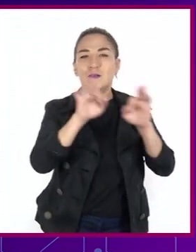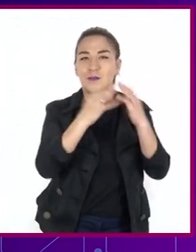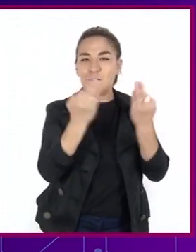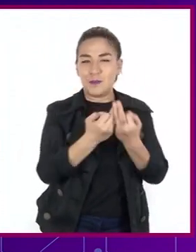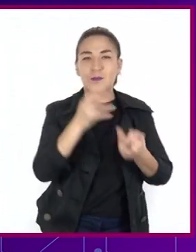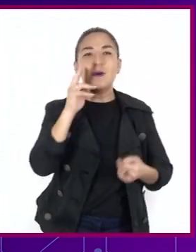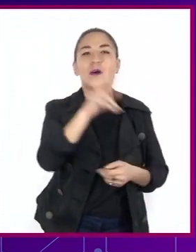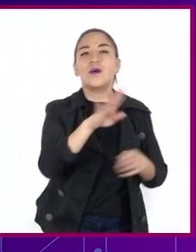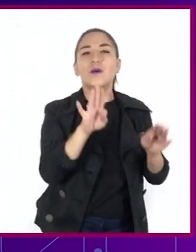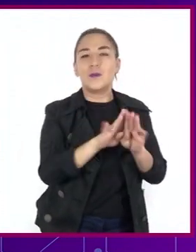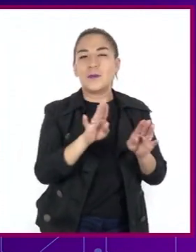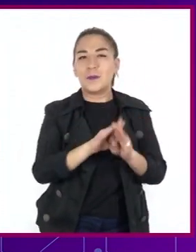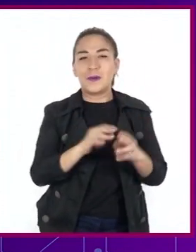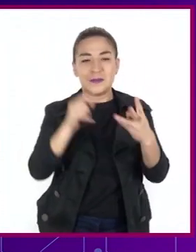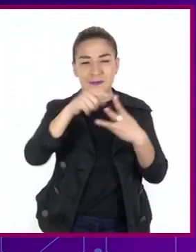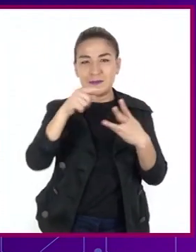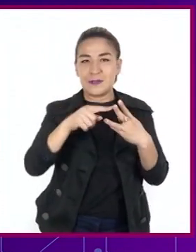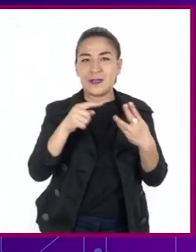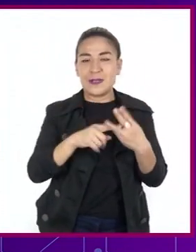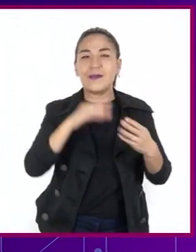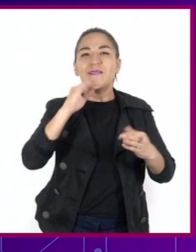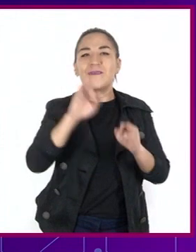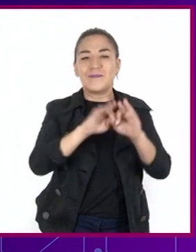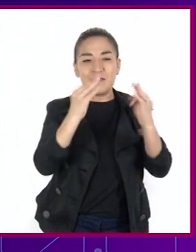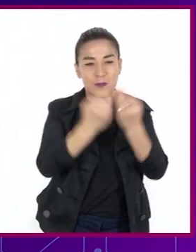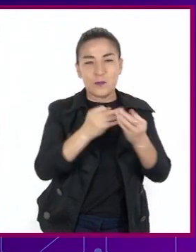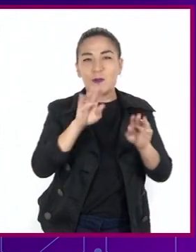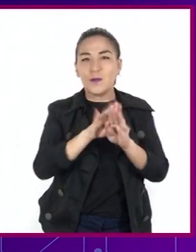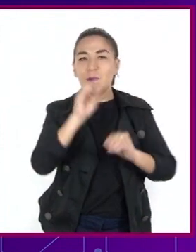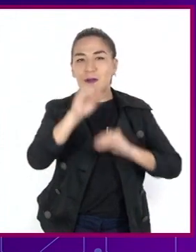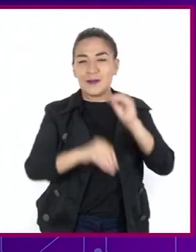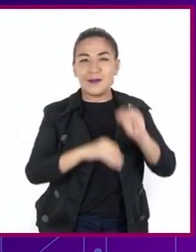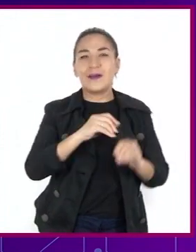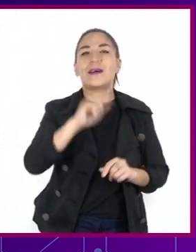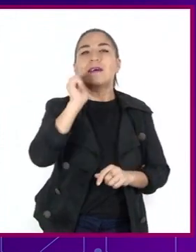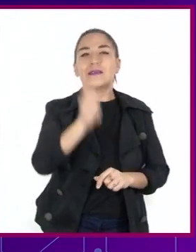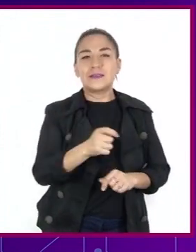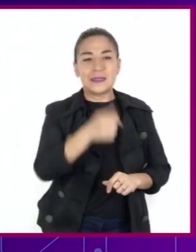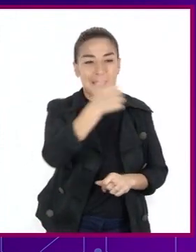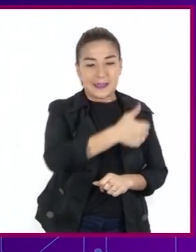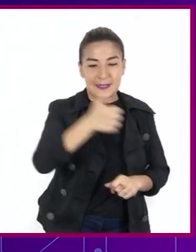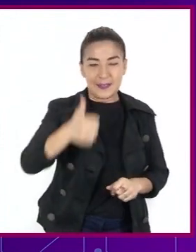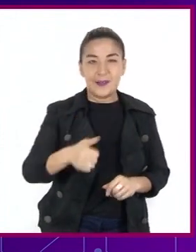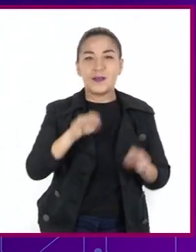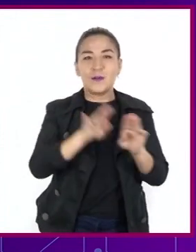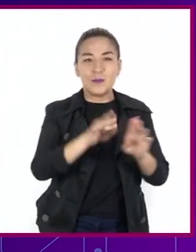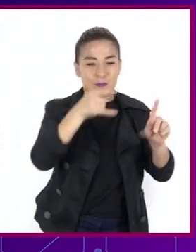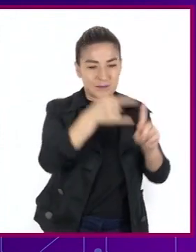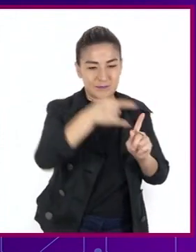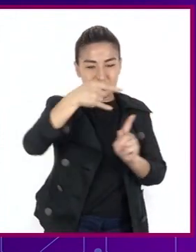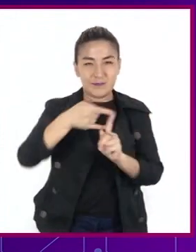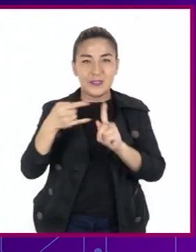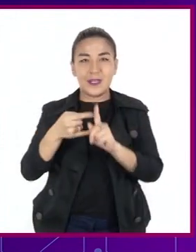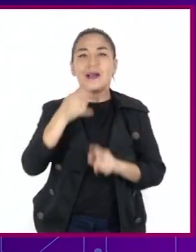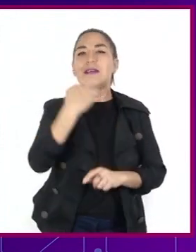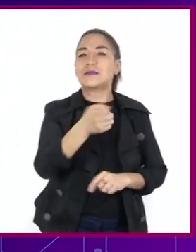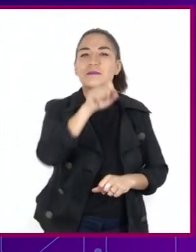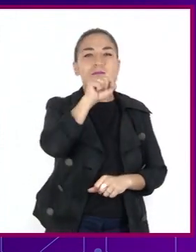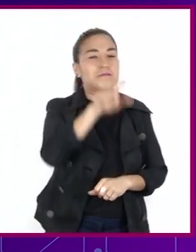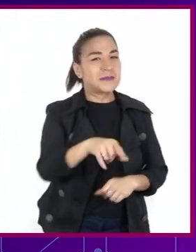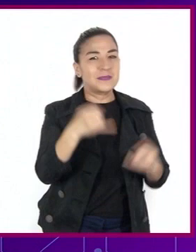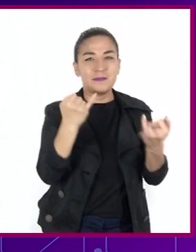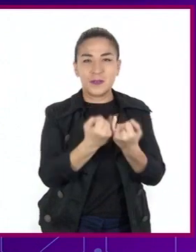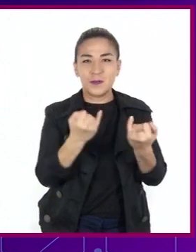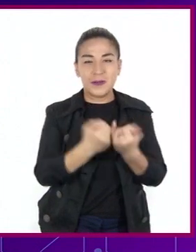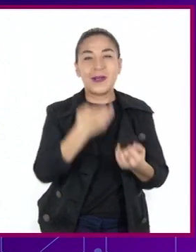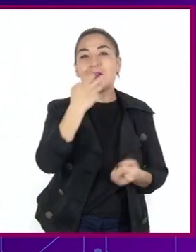fundamental para comenzar el análisis de una sucesión de figuras es determinar que cada arreglo de la sucesión es un término de la misma